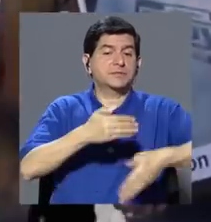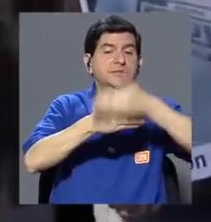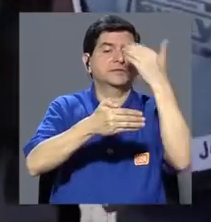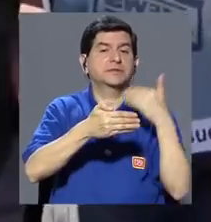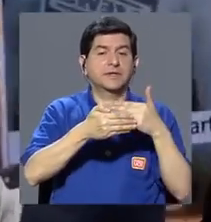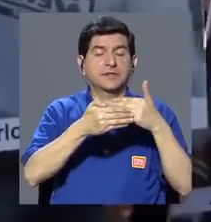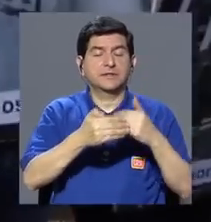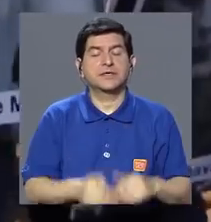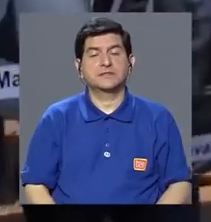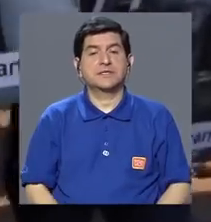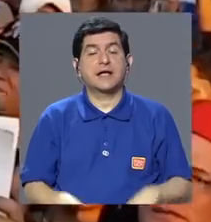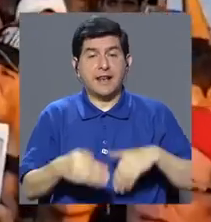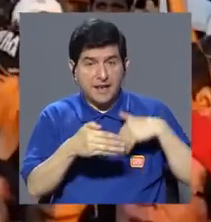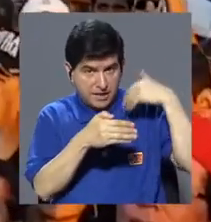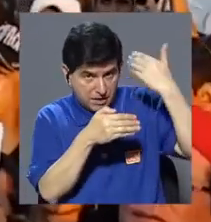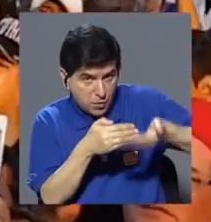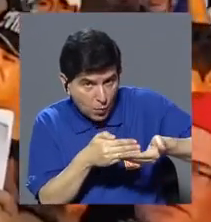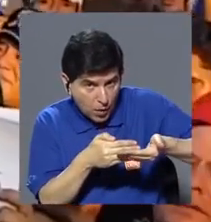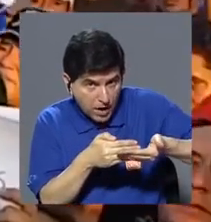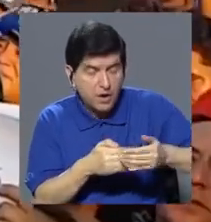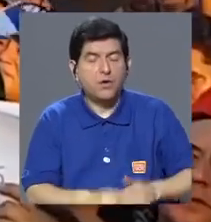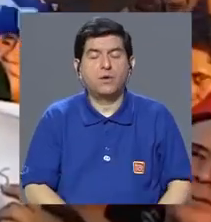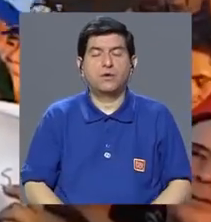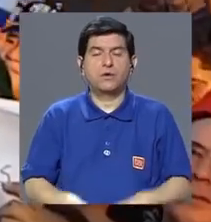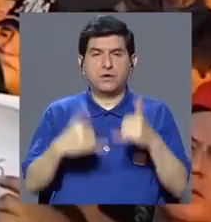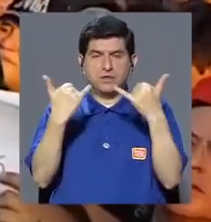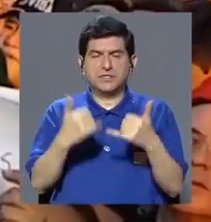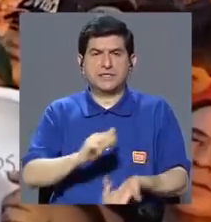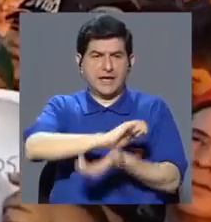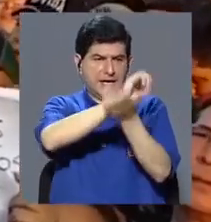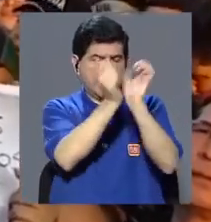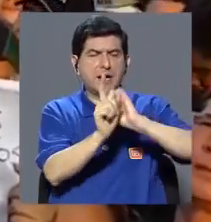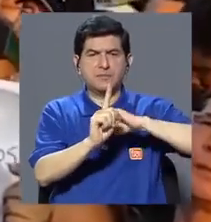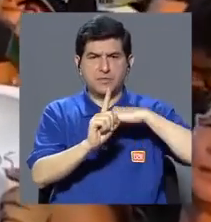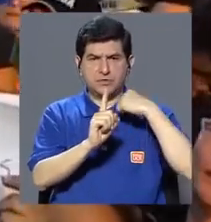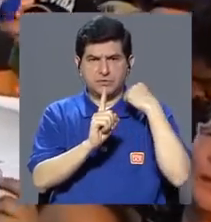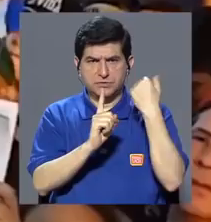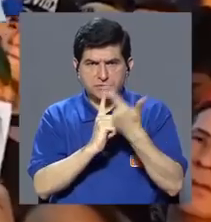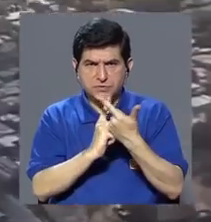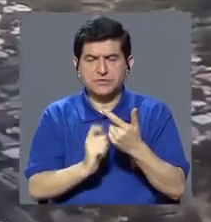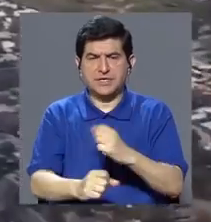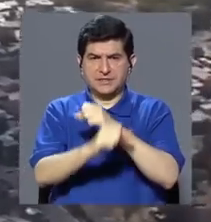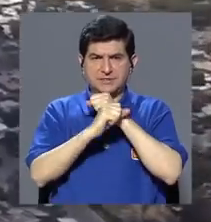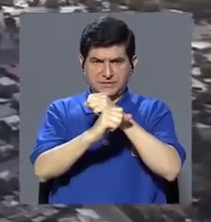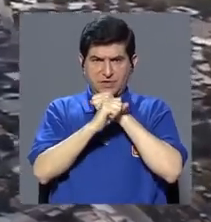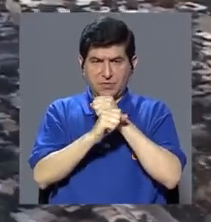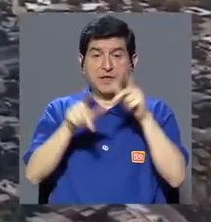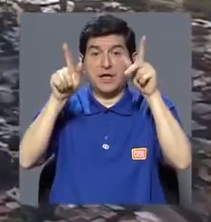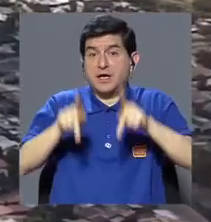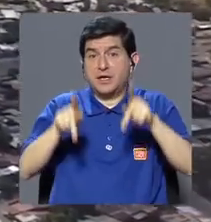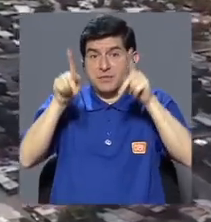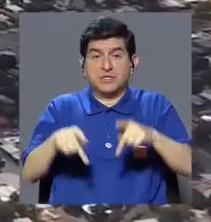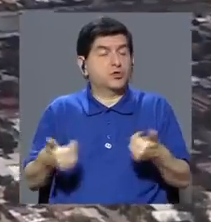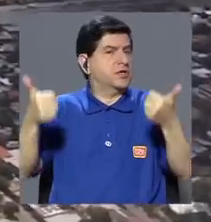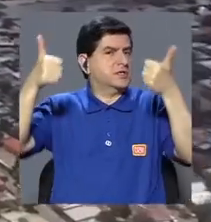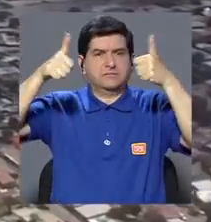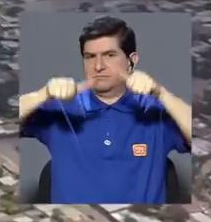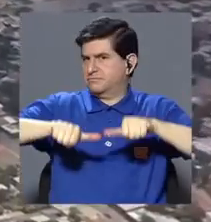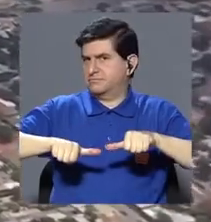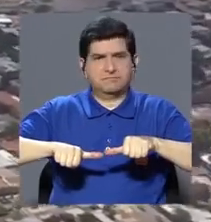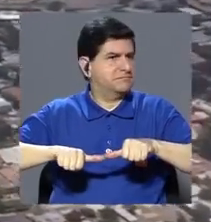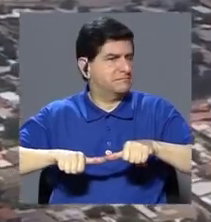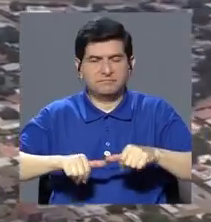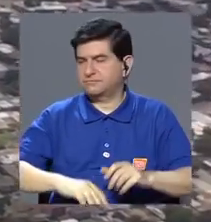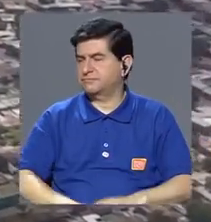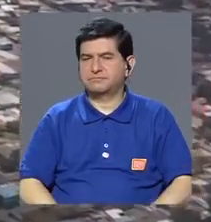sacan esta está esta reforma a la seguridad social iess donde la gente claro no estaba de acuerdo